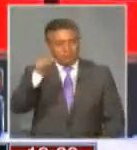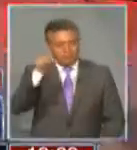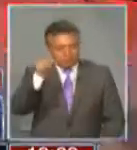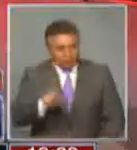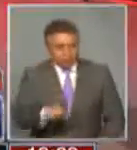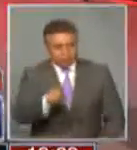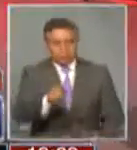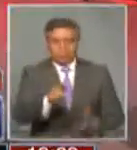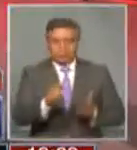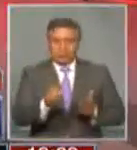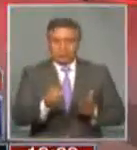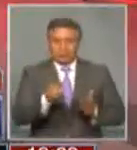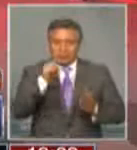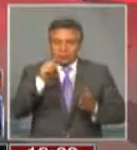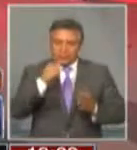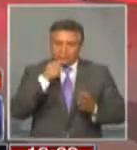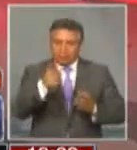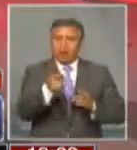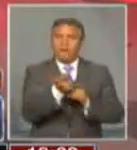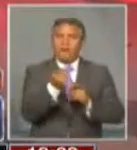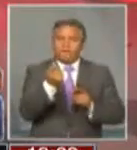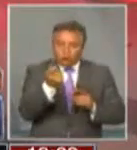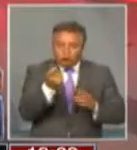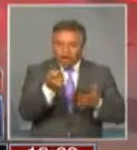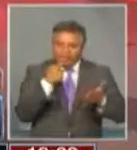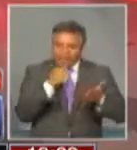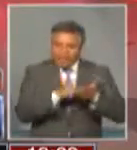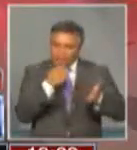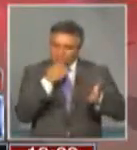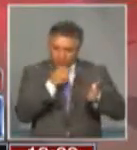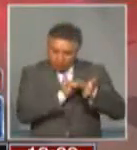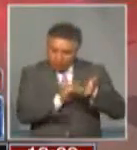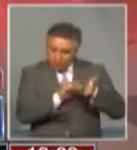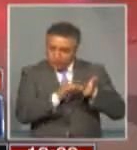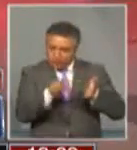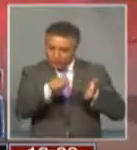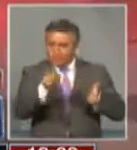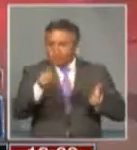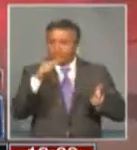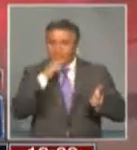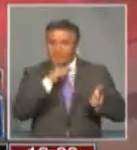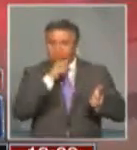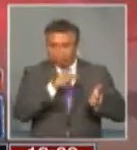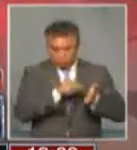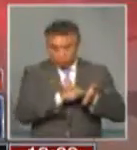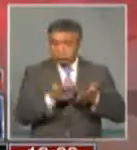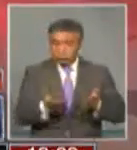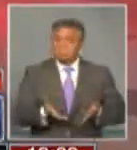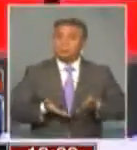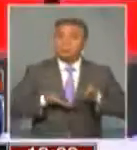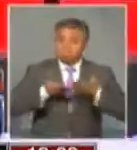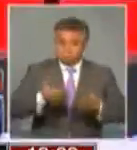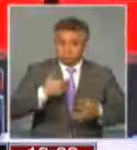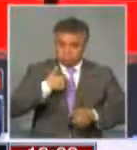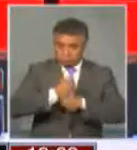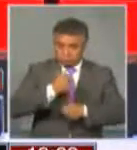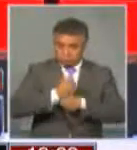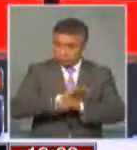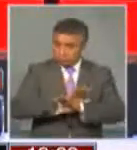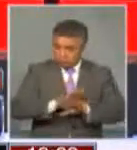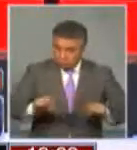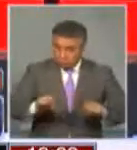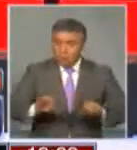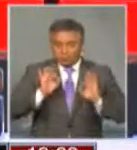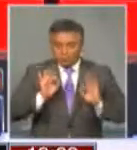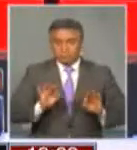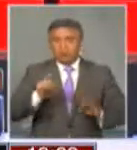ilícito de las boletas ideológicamente falsas, porque aquí hay dos cosas, cuando se presta un servicio o cuando el servicio no se presta y lo realiza